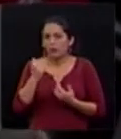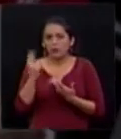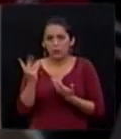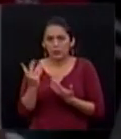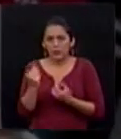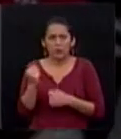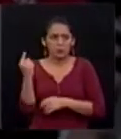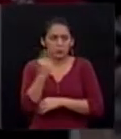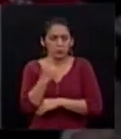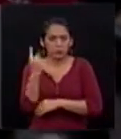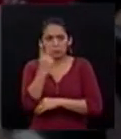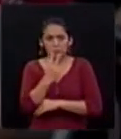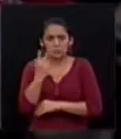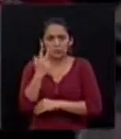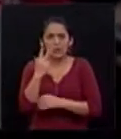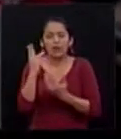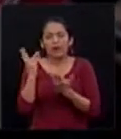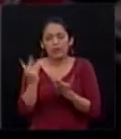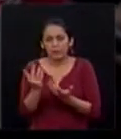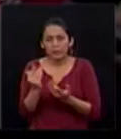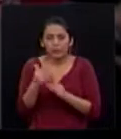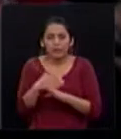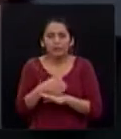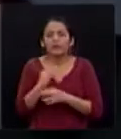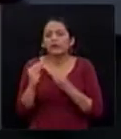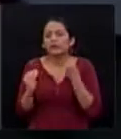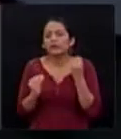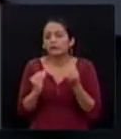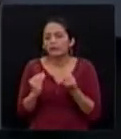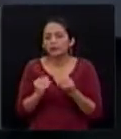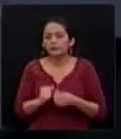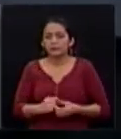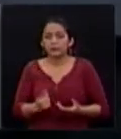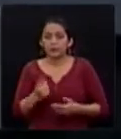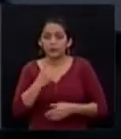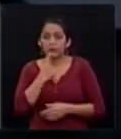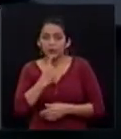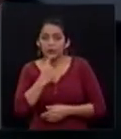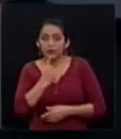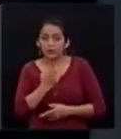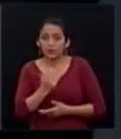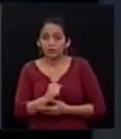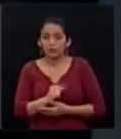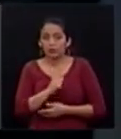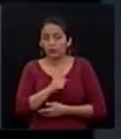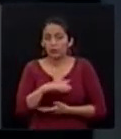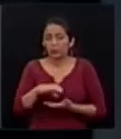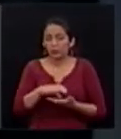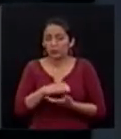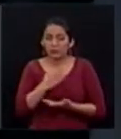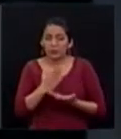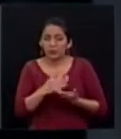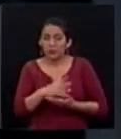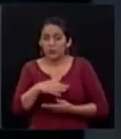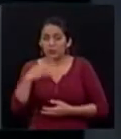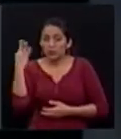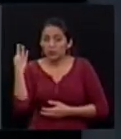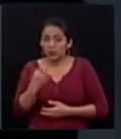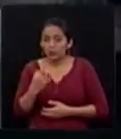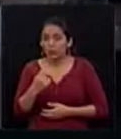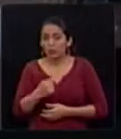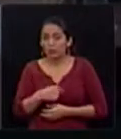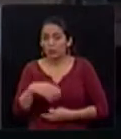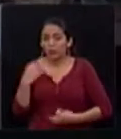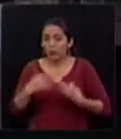para determinar una medida alternativa. Y cuestionó que se establezca el tipo penal de asociación ilícita a Ricardo R. y